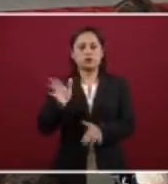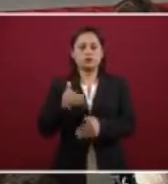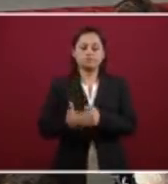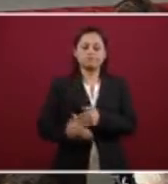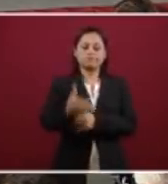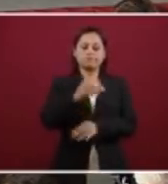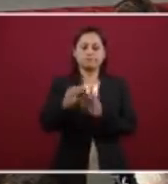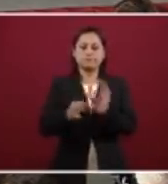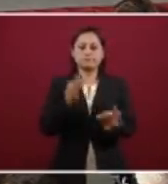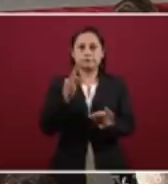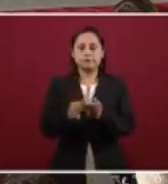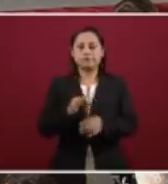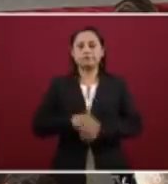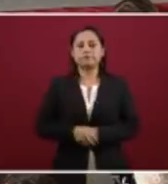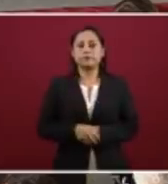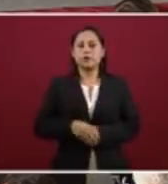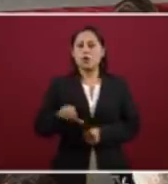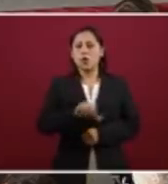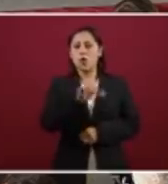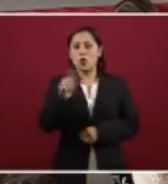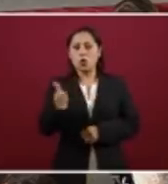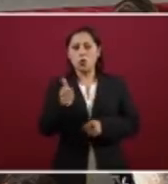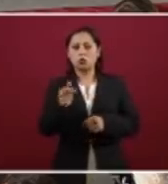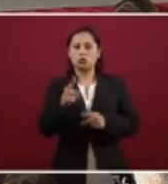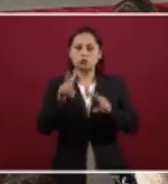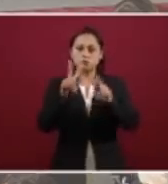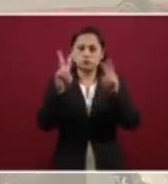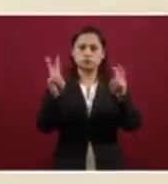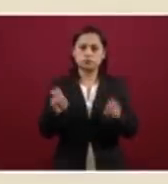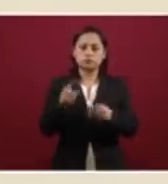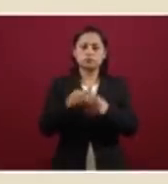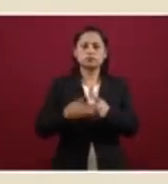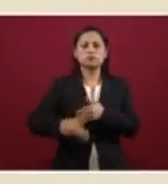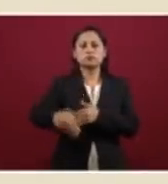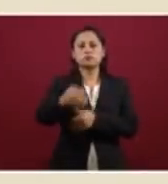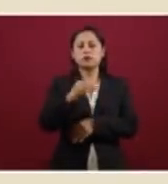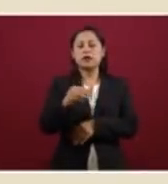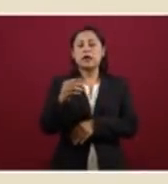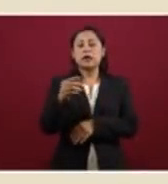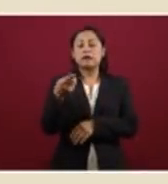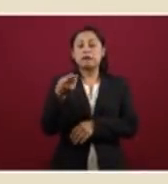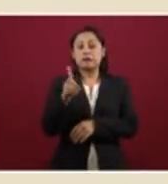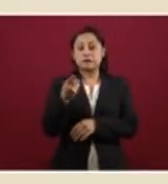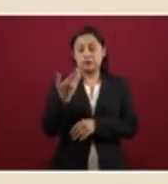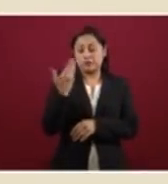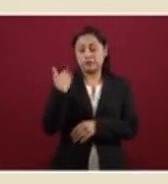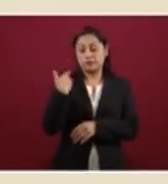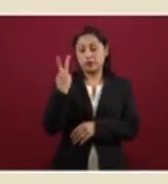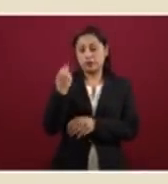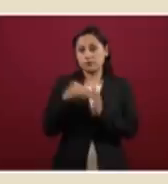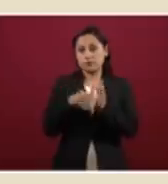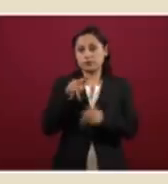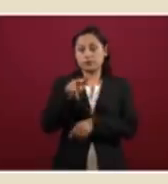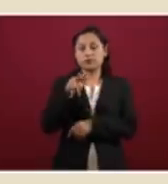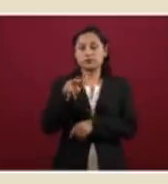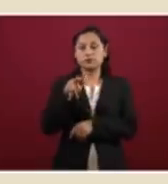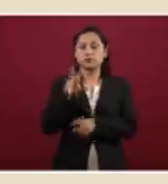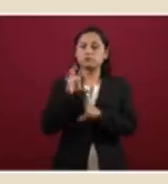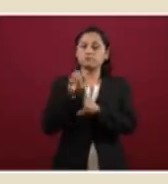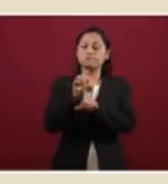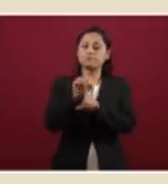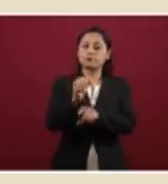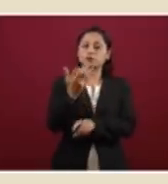en el caso de los demás sectores, a finales de diciembre del año pasado se tenía un avance del